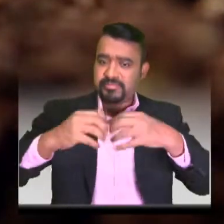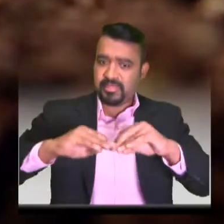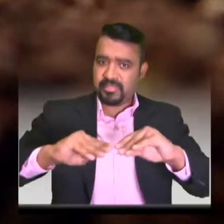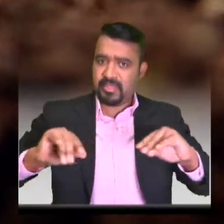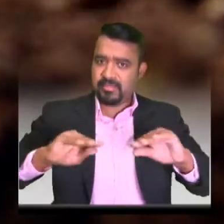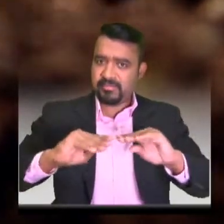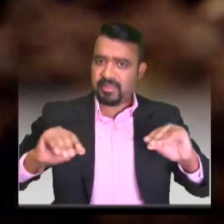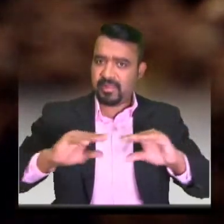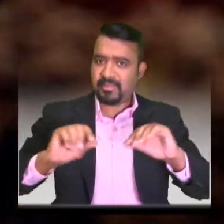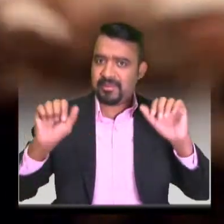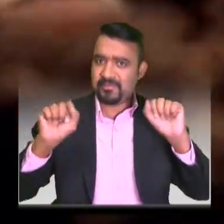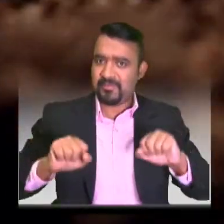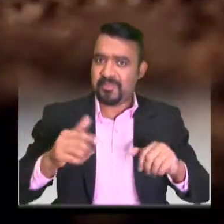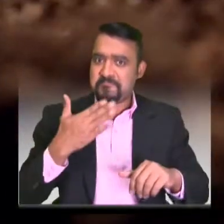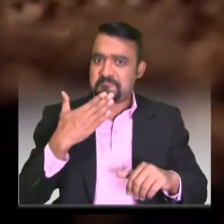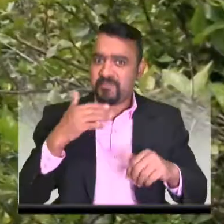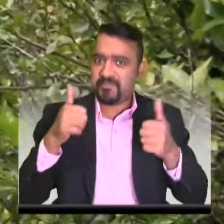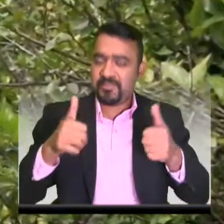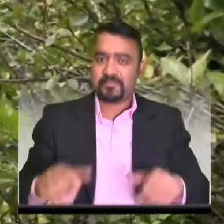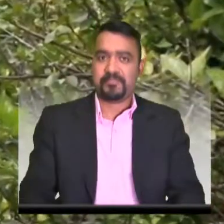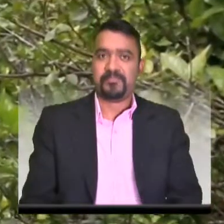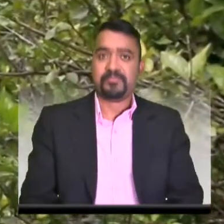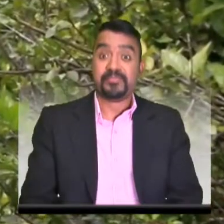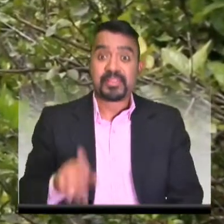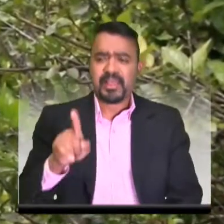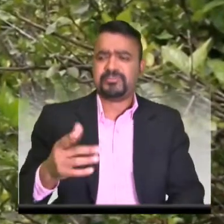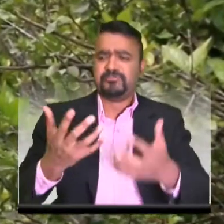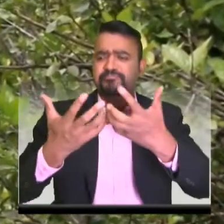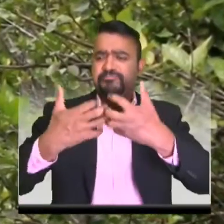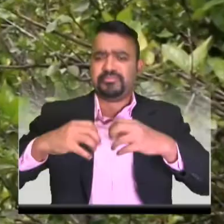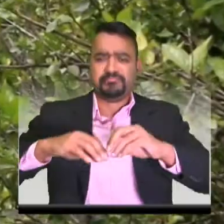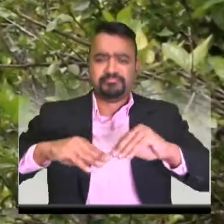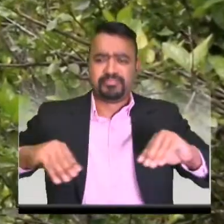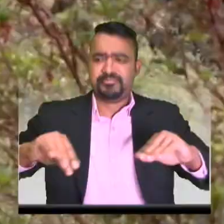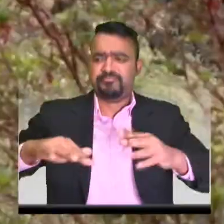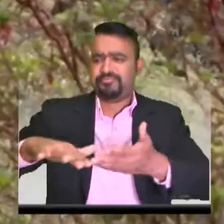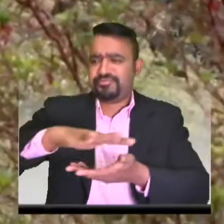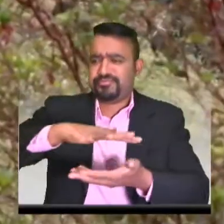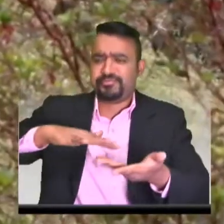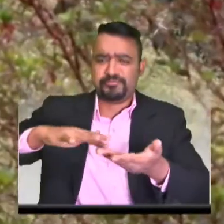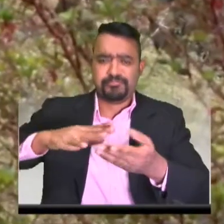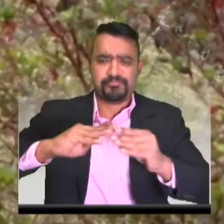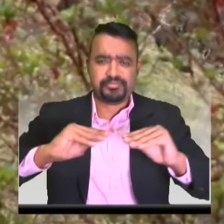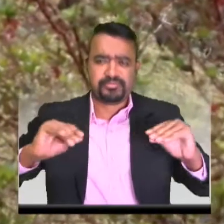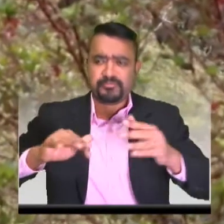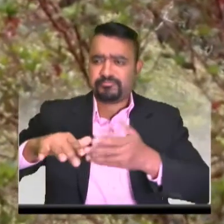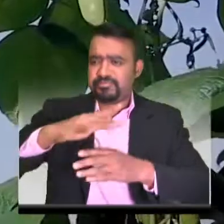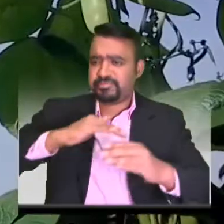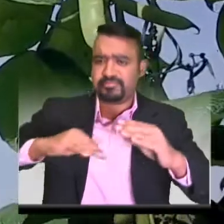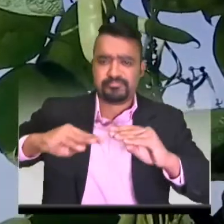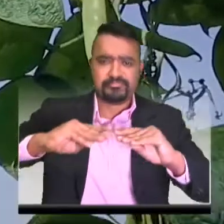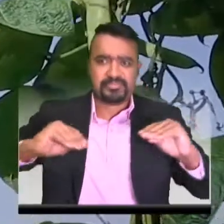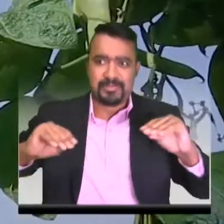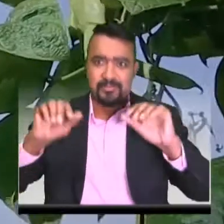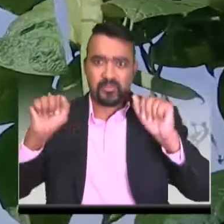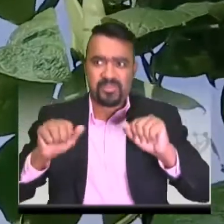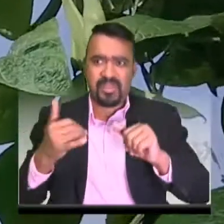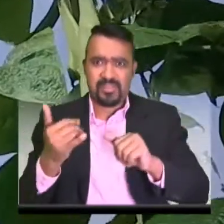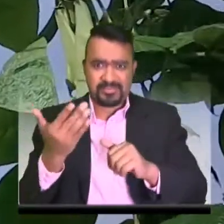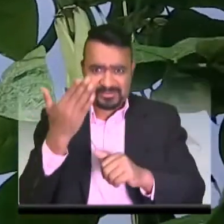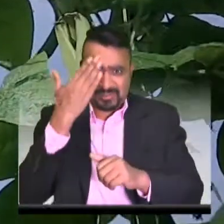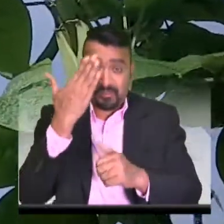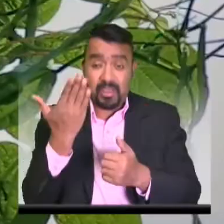suelos. Bosques y Alimentos incluye restauración productiva a través de sistemas agroforestales y silvopastoriles, implementación